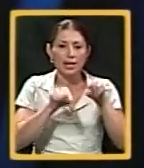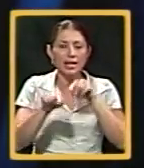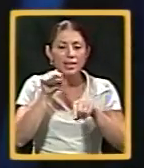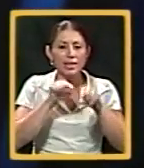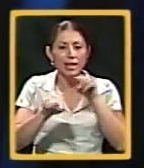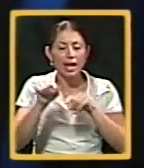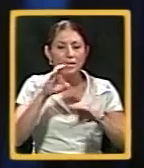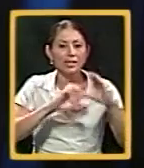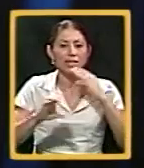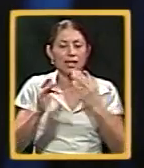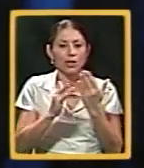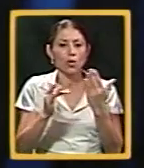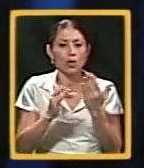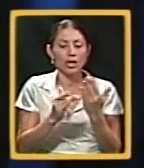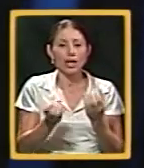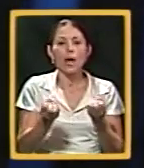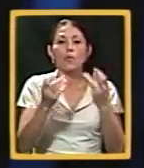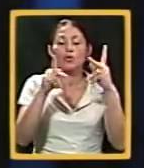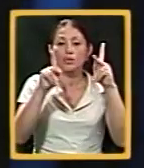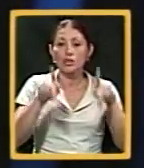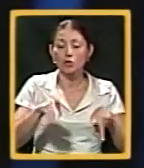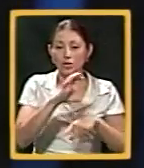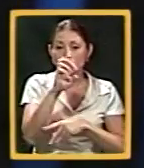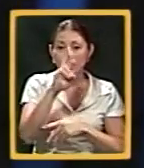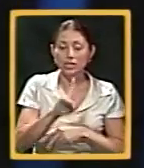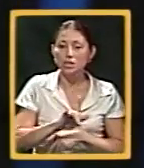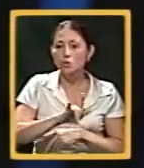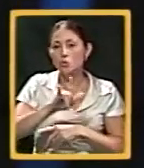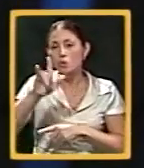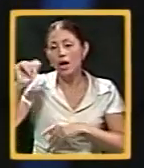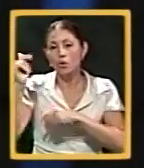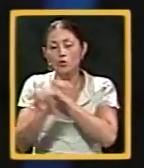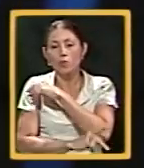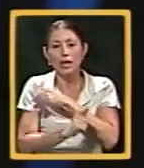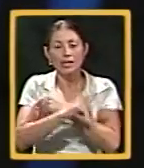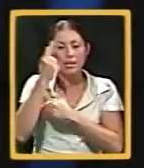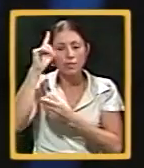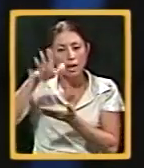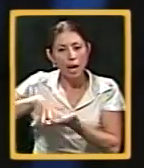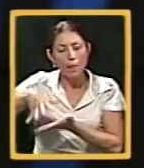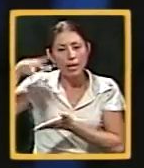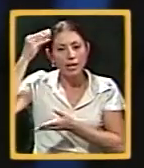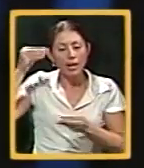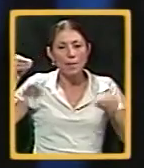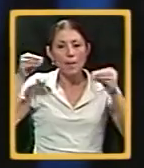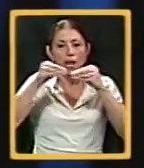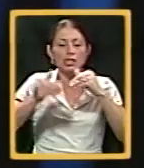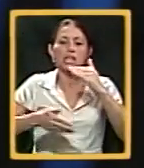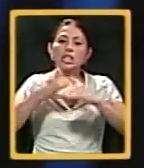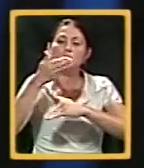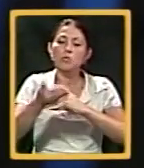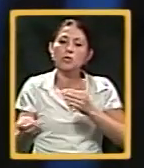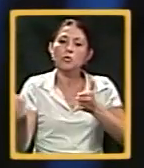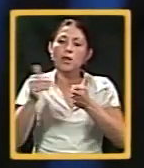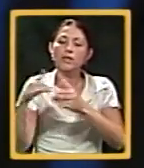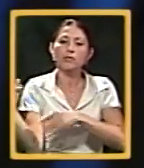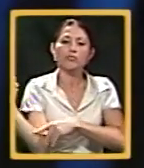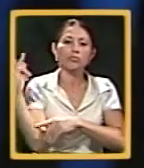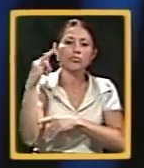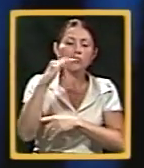mucho costarricense que salió al exterior a emprender estudios superiores y que luego regresó